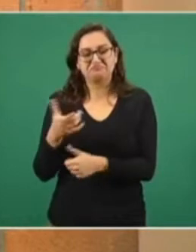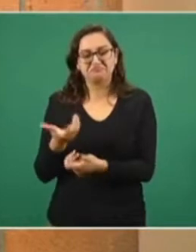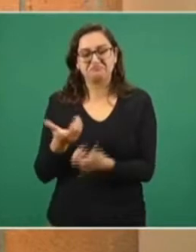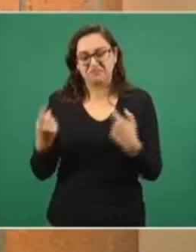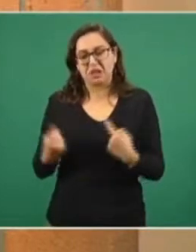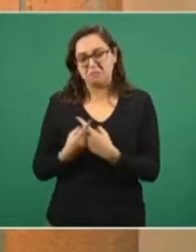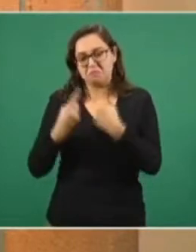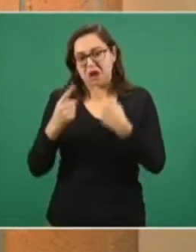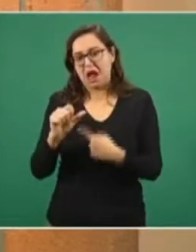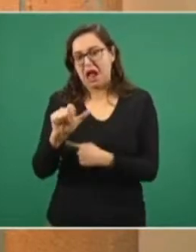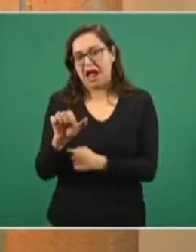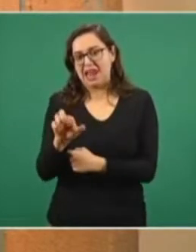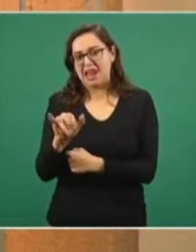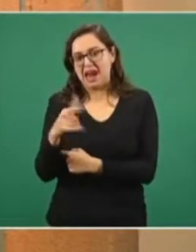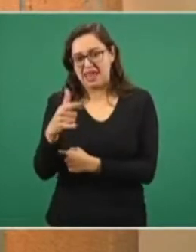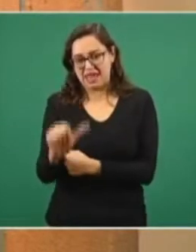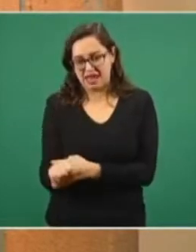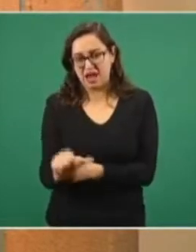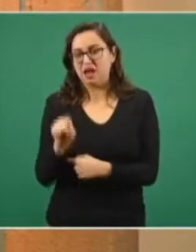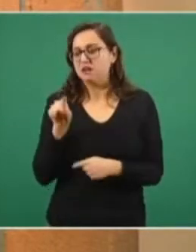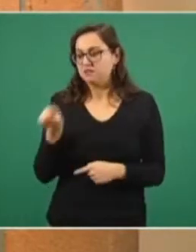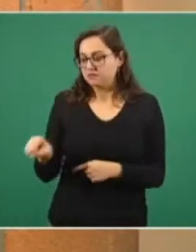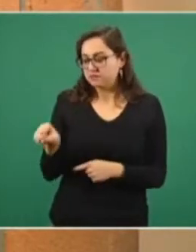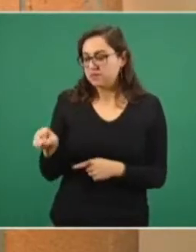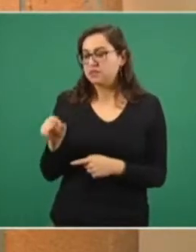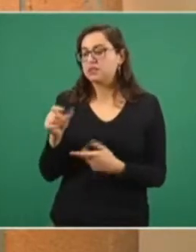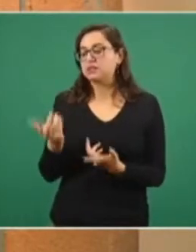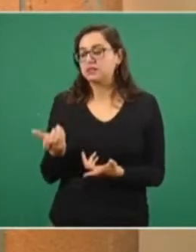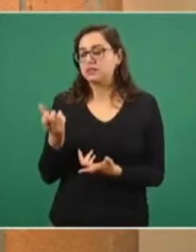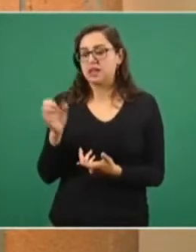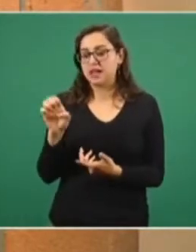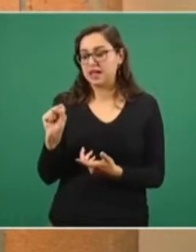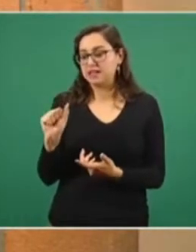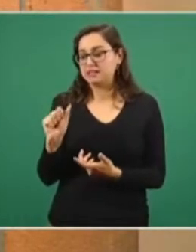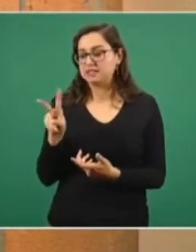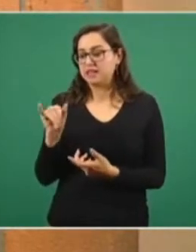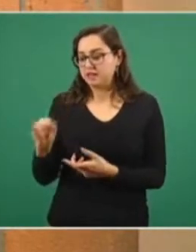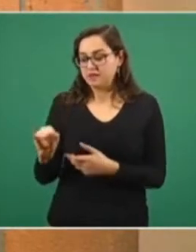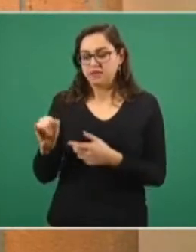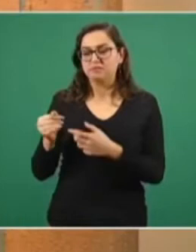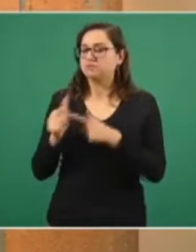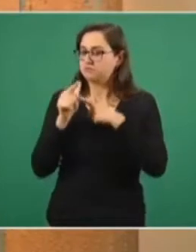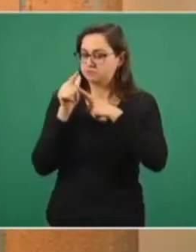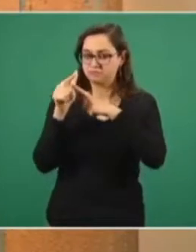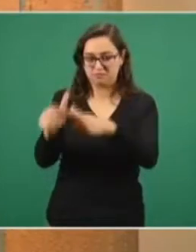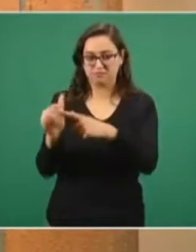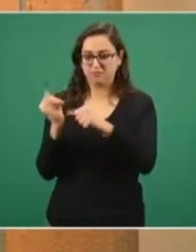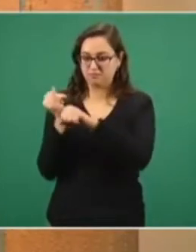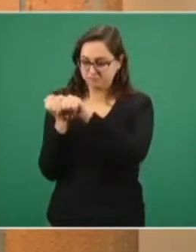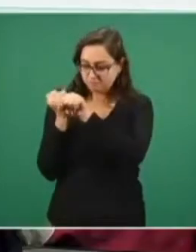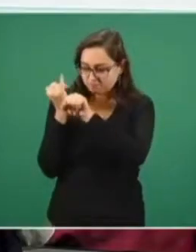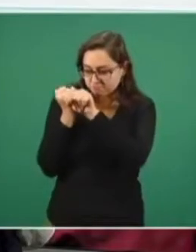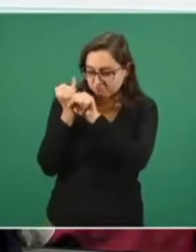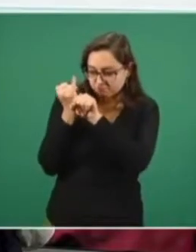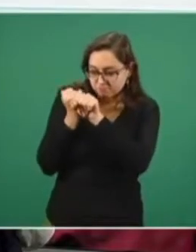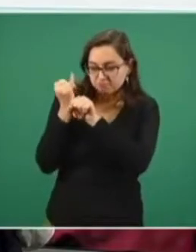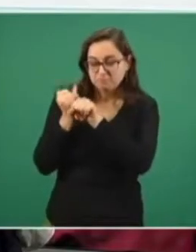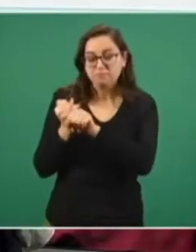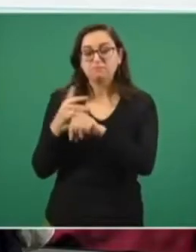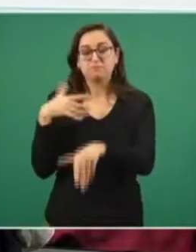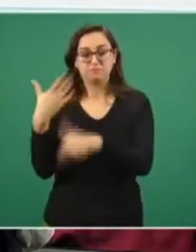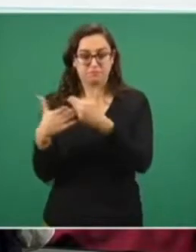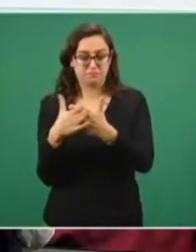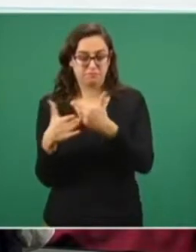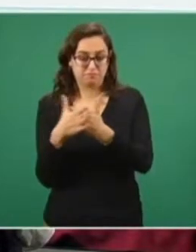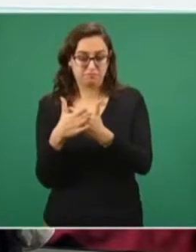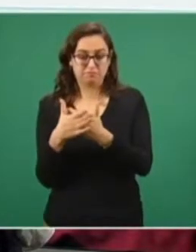grupo de expertos para el estudio de la CESAVI va a continuar, se reunirá nuevamente el miércoles